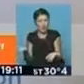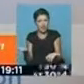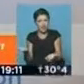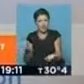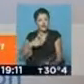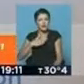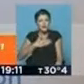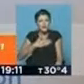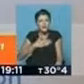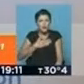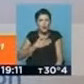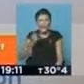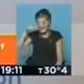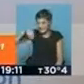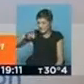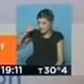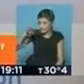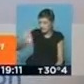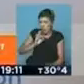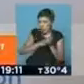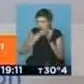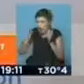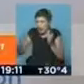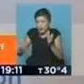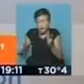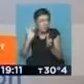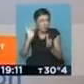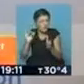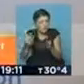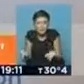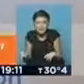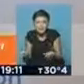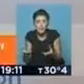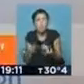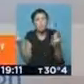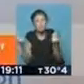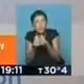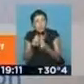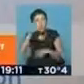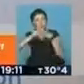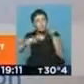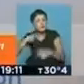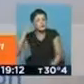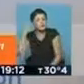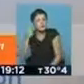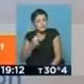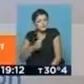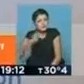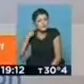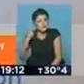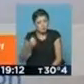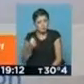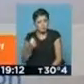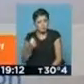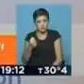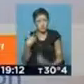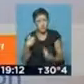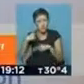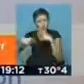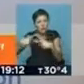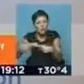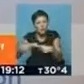batallado todo un año durísimo donde mucha gente le costó y tuvo que poner el hombro porque no